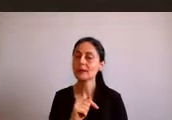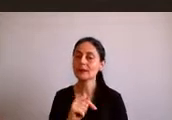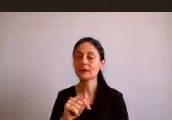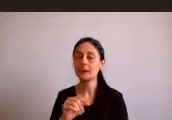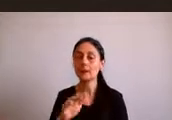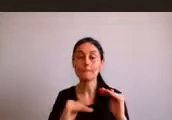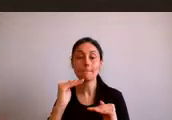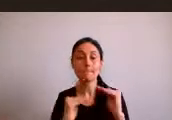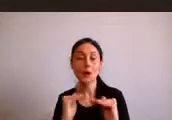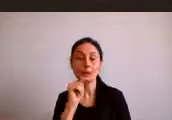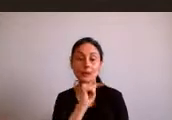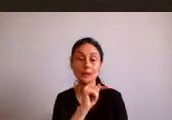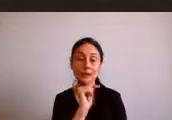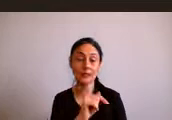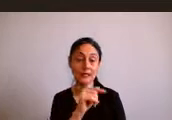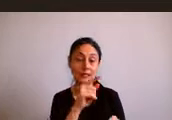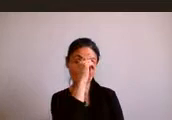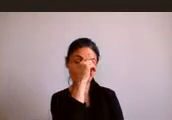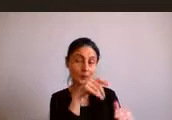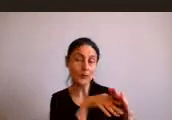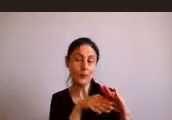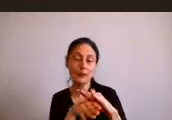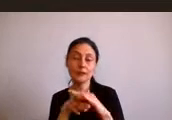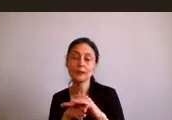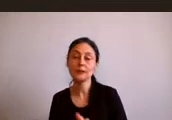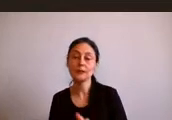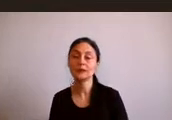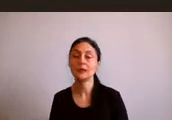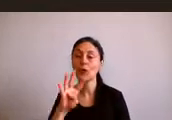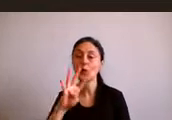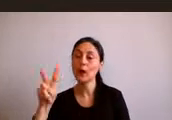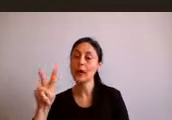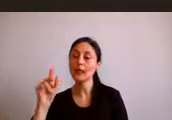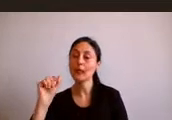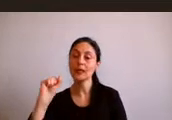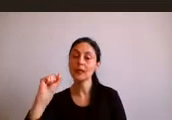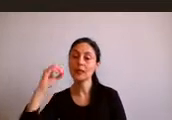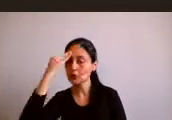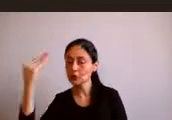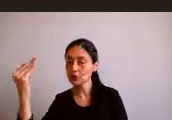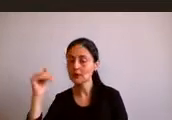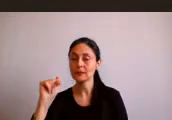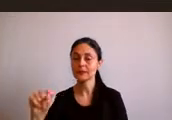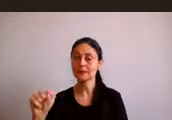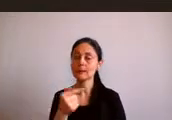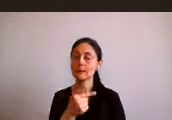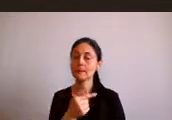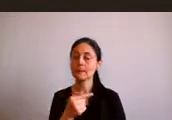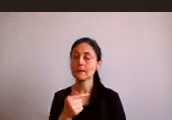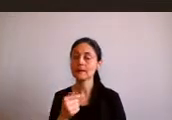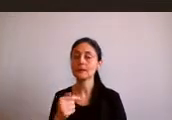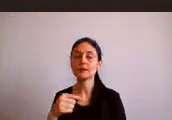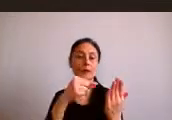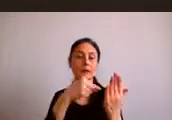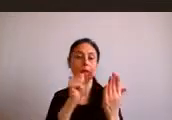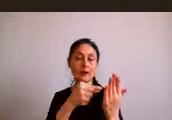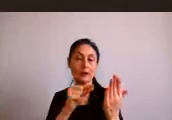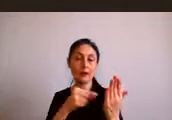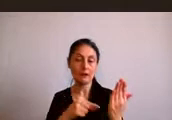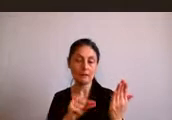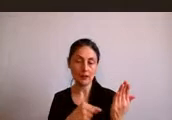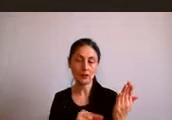días. Y lo otro que aquí yo quiero mostrarles estas son evaluaciones que son de la funcionalidad de las personas, es decir, qué tan